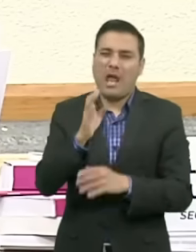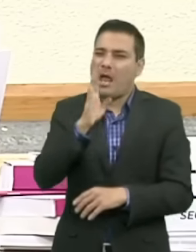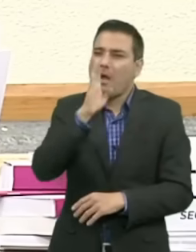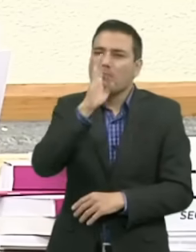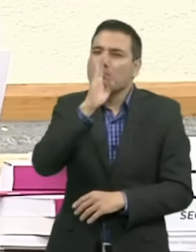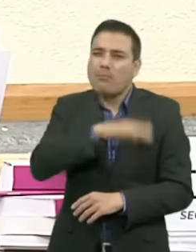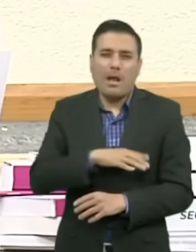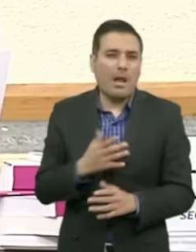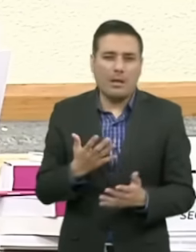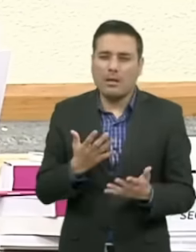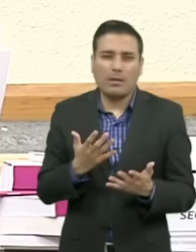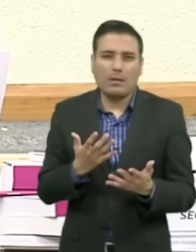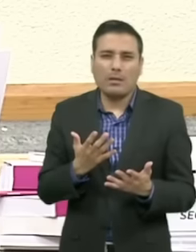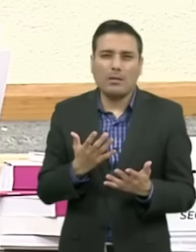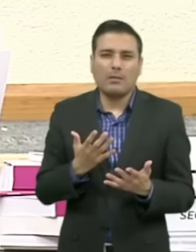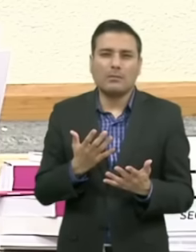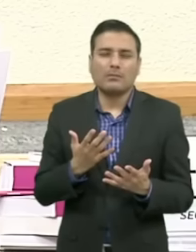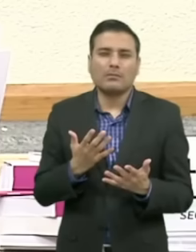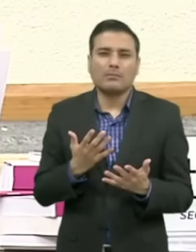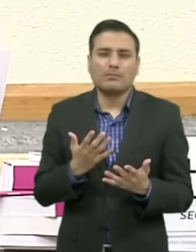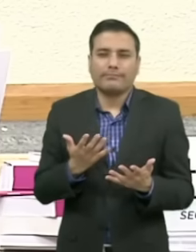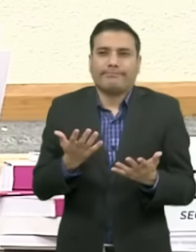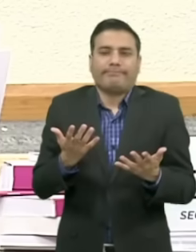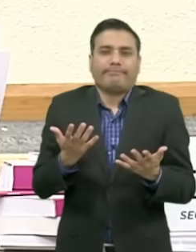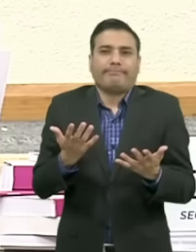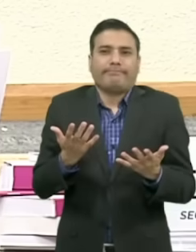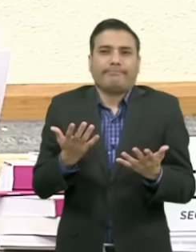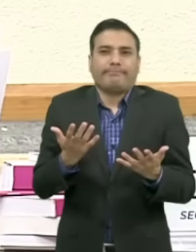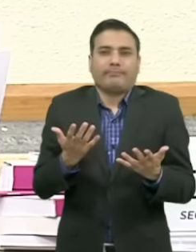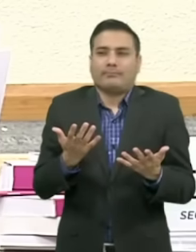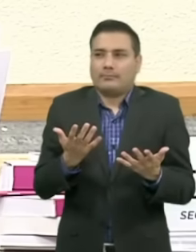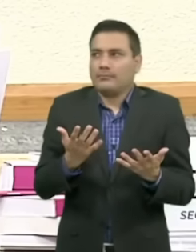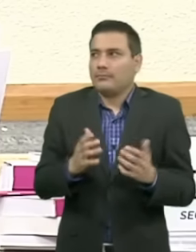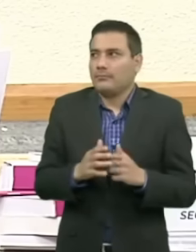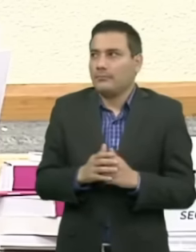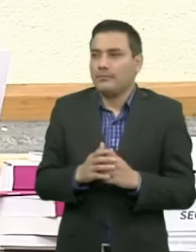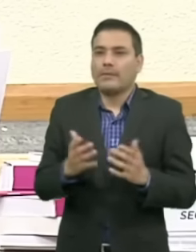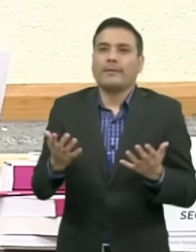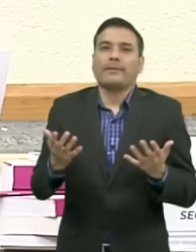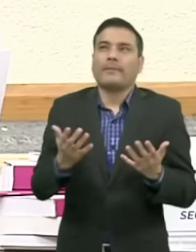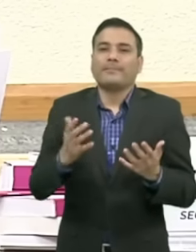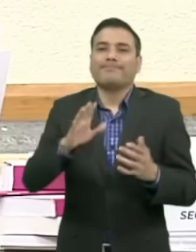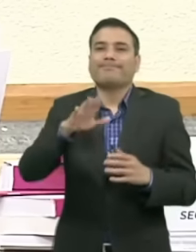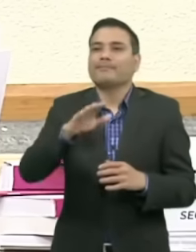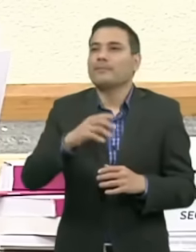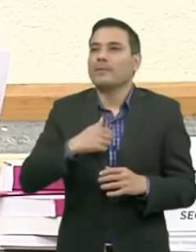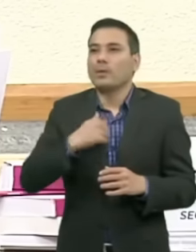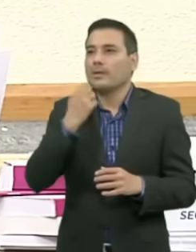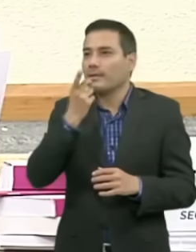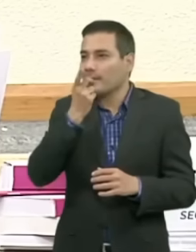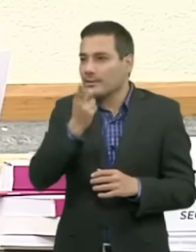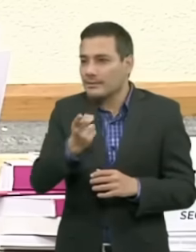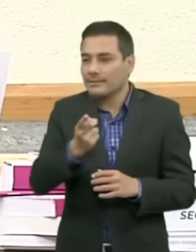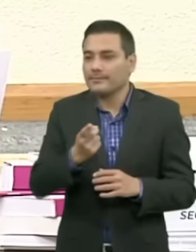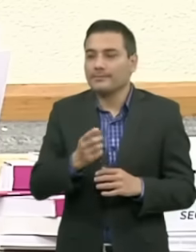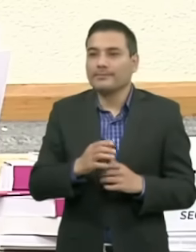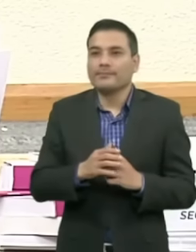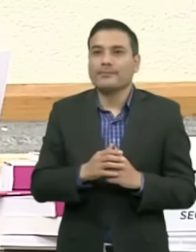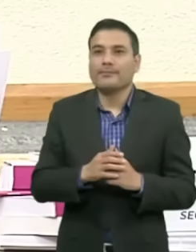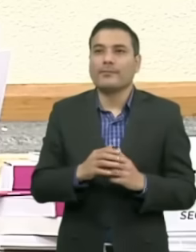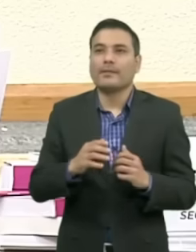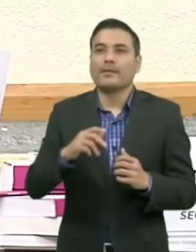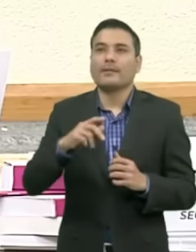tiene que ver con, bueno, su facultad total. Sí, vamos a decir, me quiero referir, consejero, a